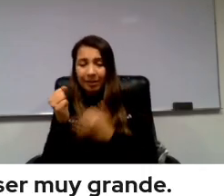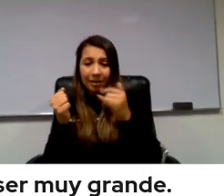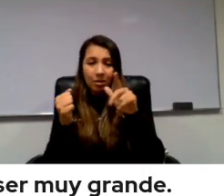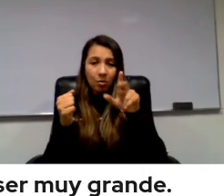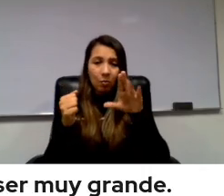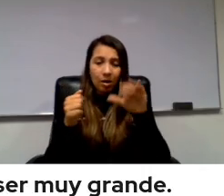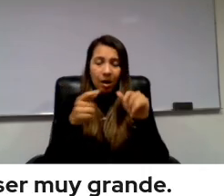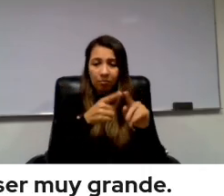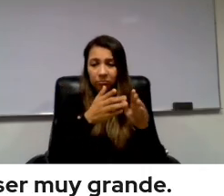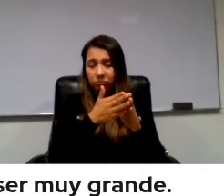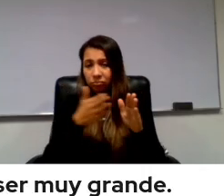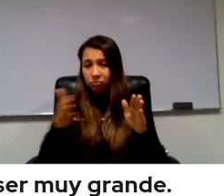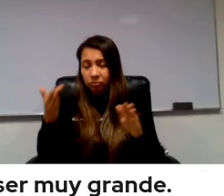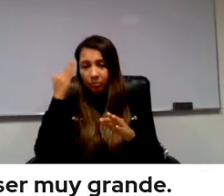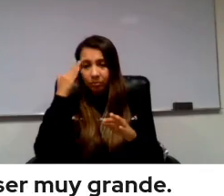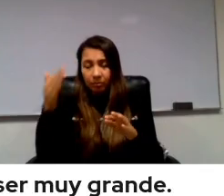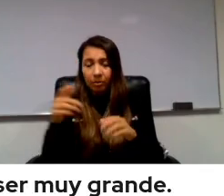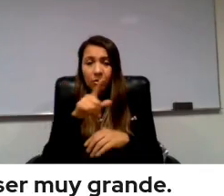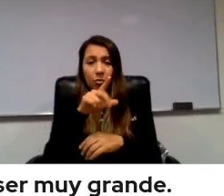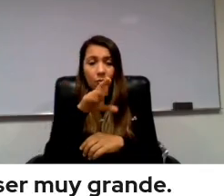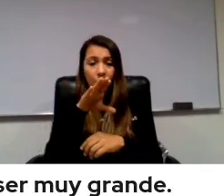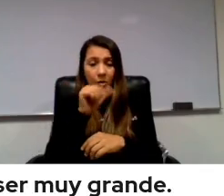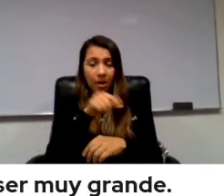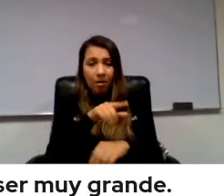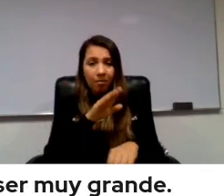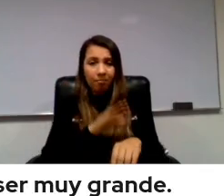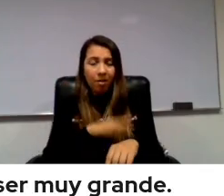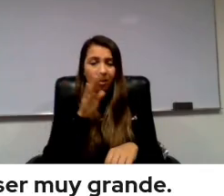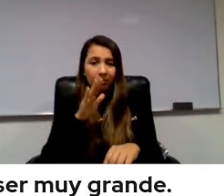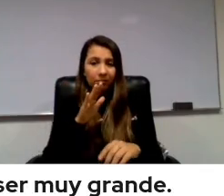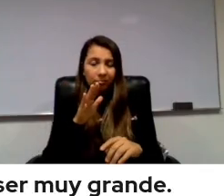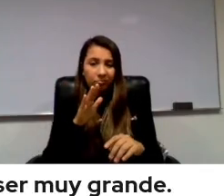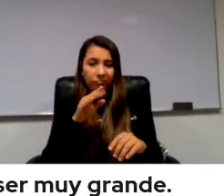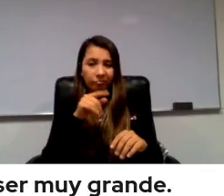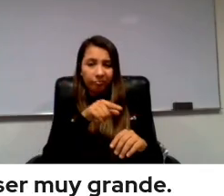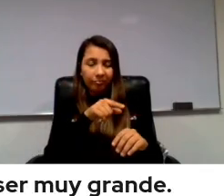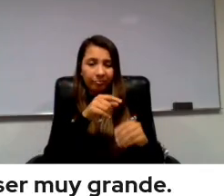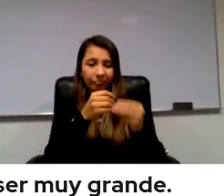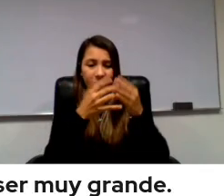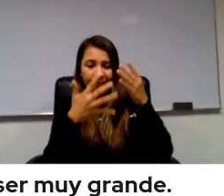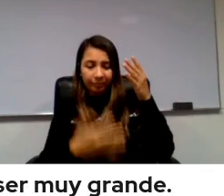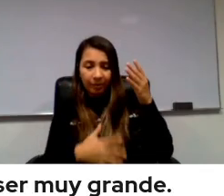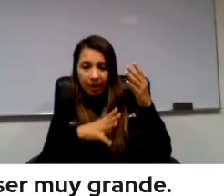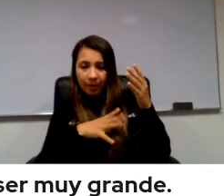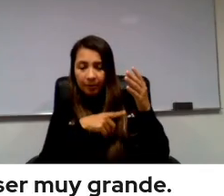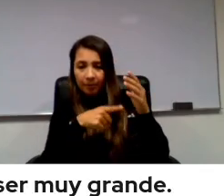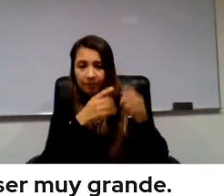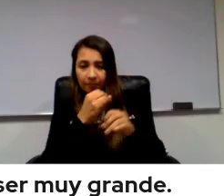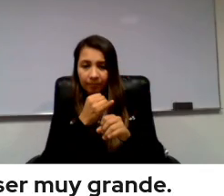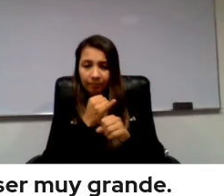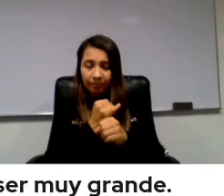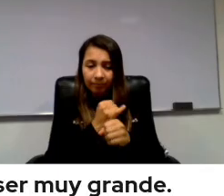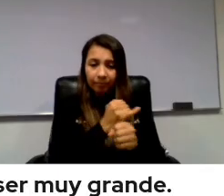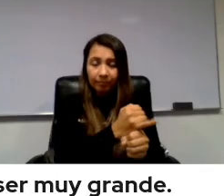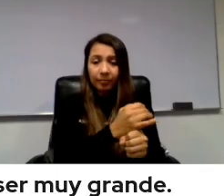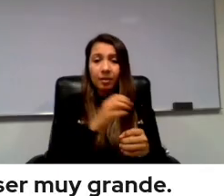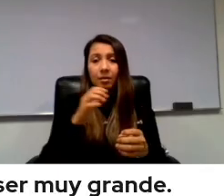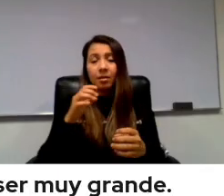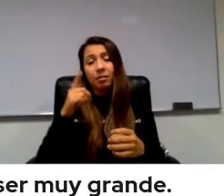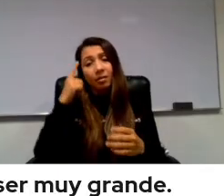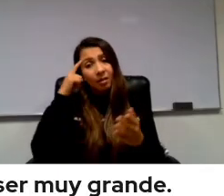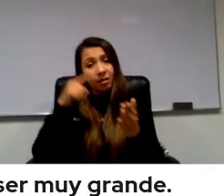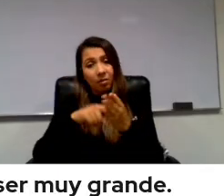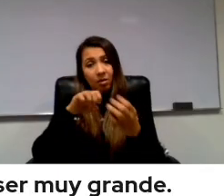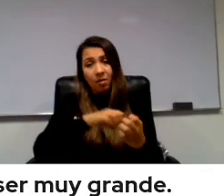LUCA, si LUCA era más complejo que un progenote, entonces la distancia evolutiva es grande, ¿no? En términos